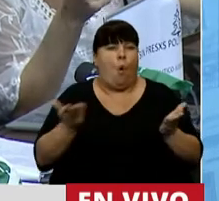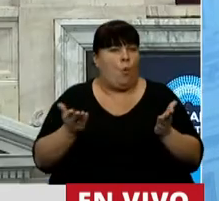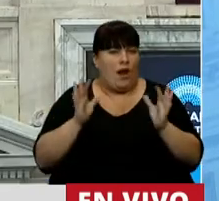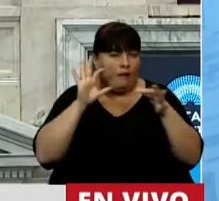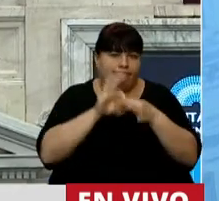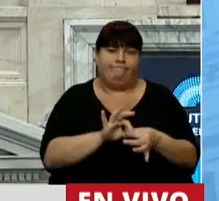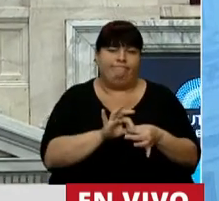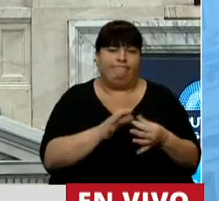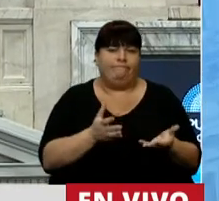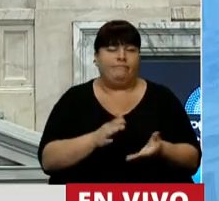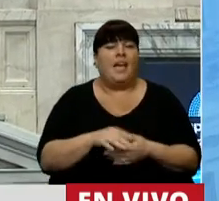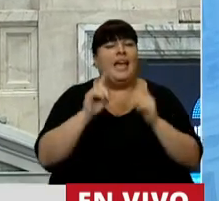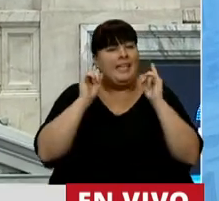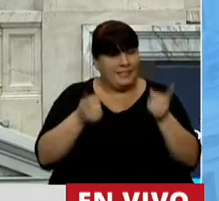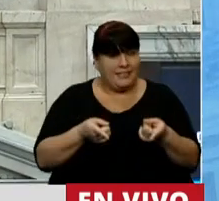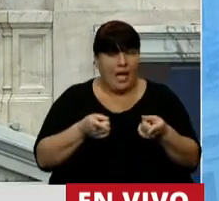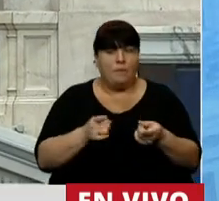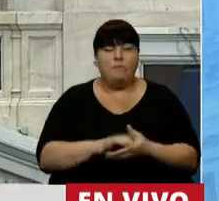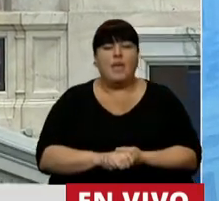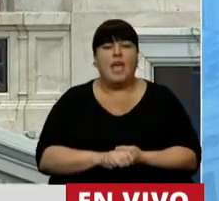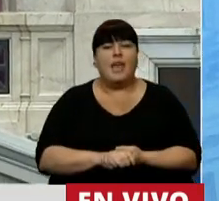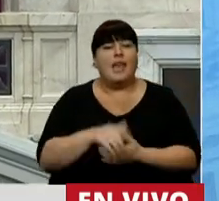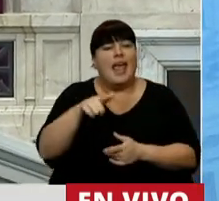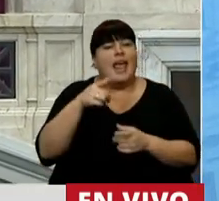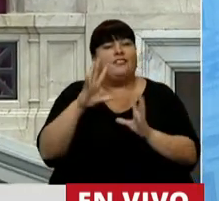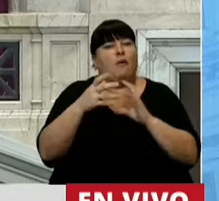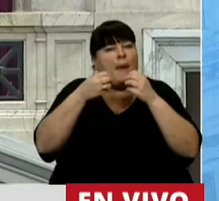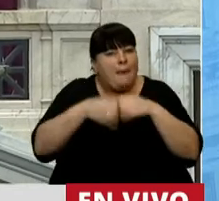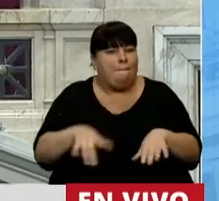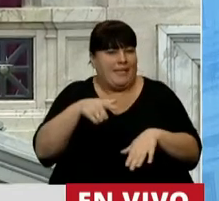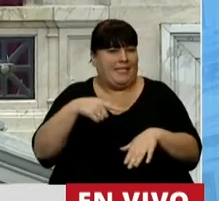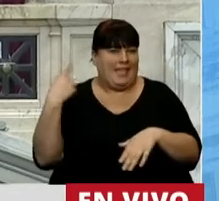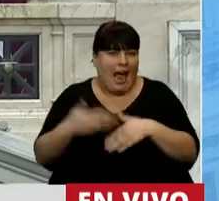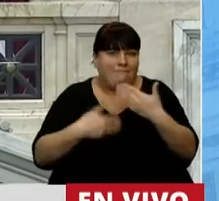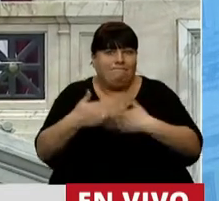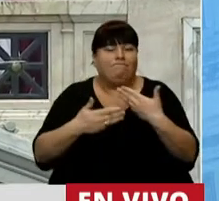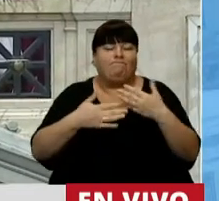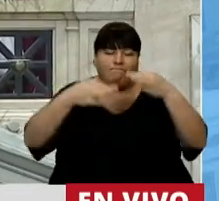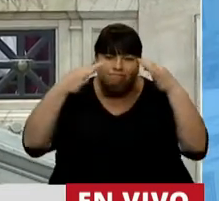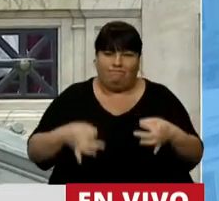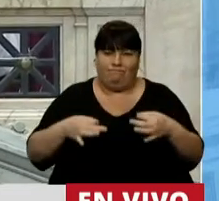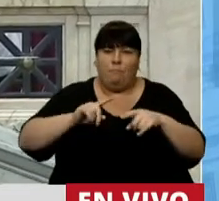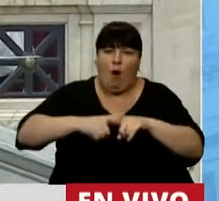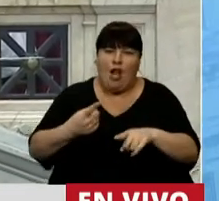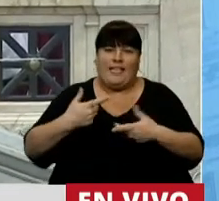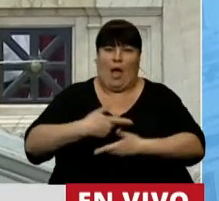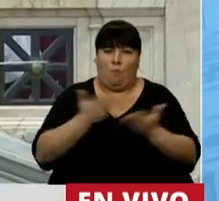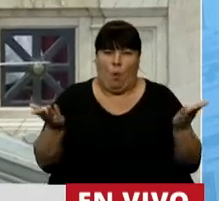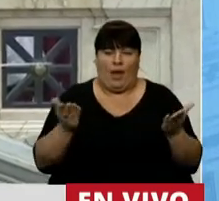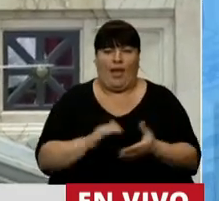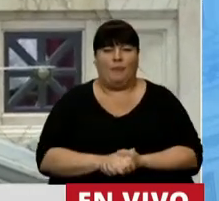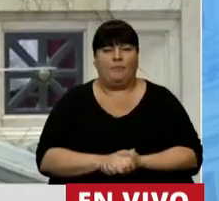pública. Y además es el puntapié que tenemos para iniciar una verdadera política